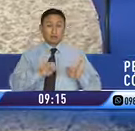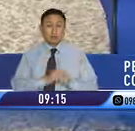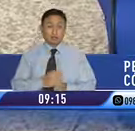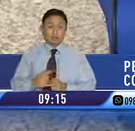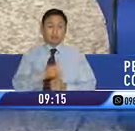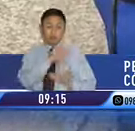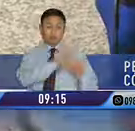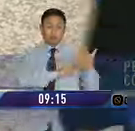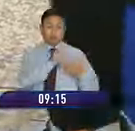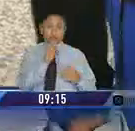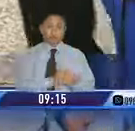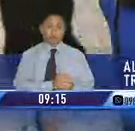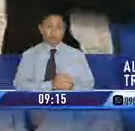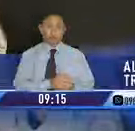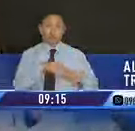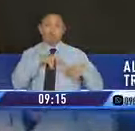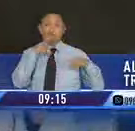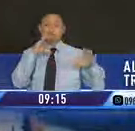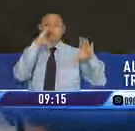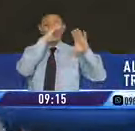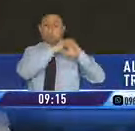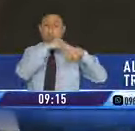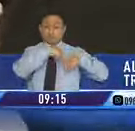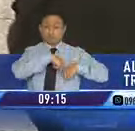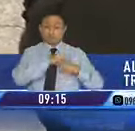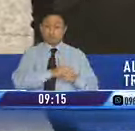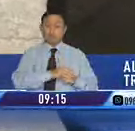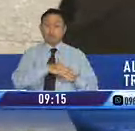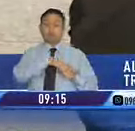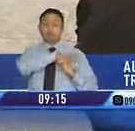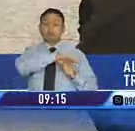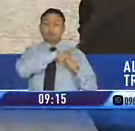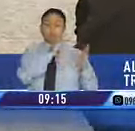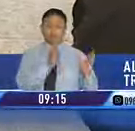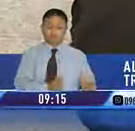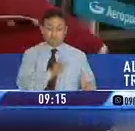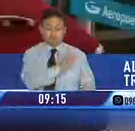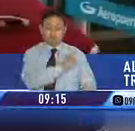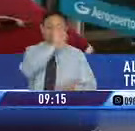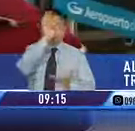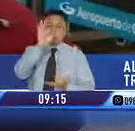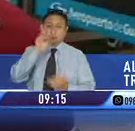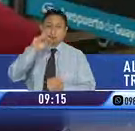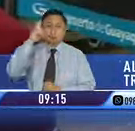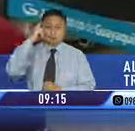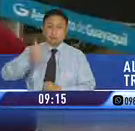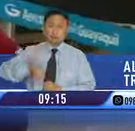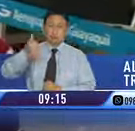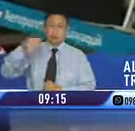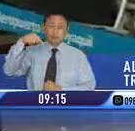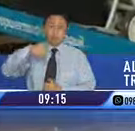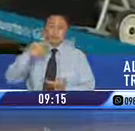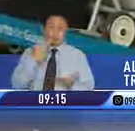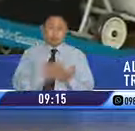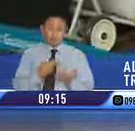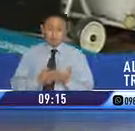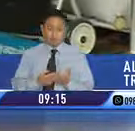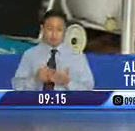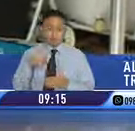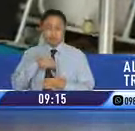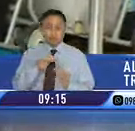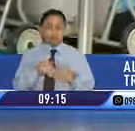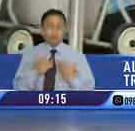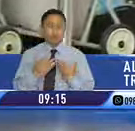valorado y por eso la noche se informó que representantes de la cancillería ecuatoriana como también el gobernador estaban reunidos para encontrar